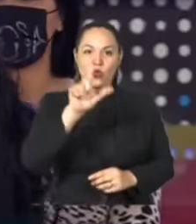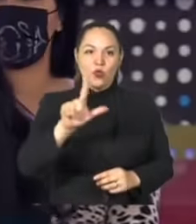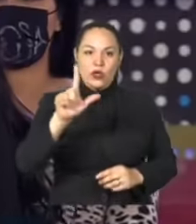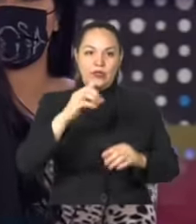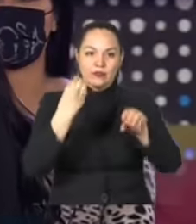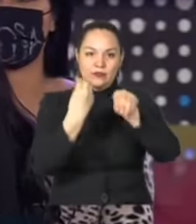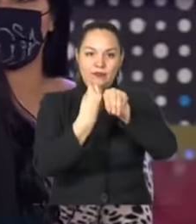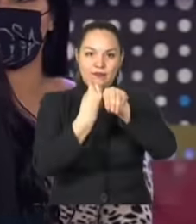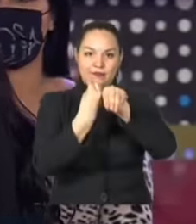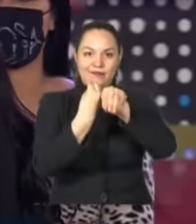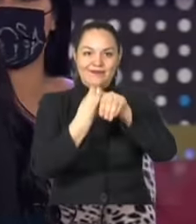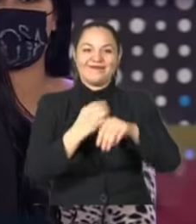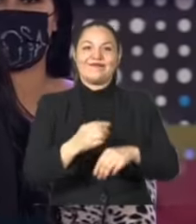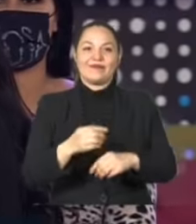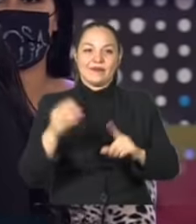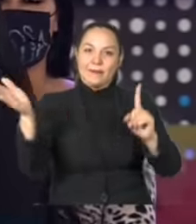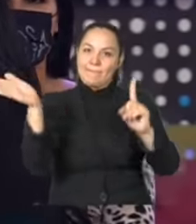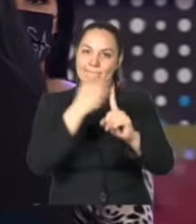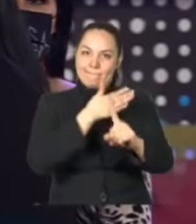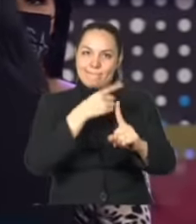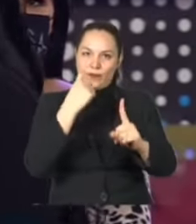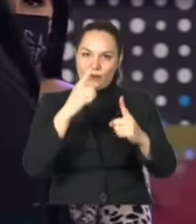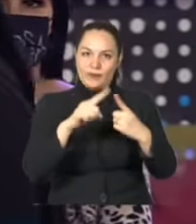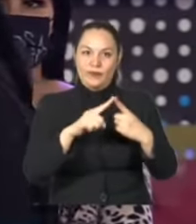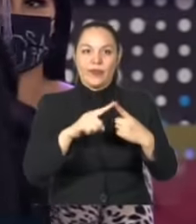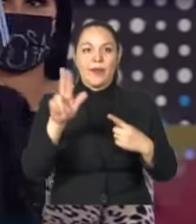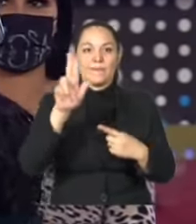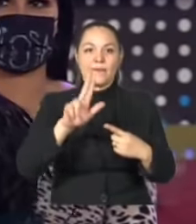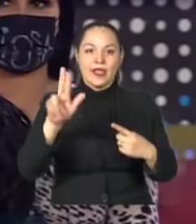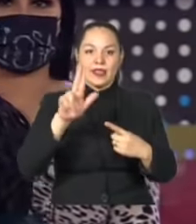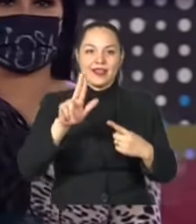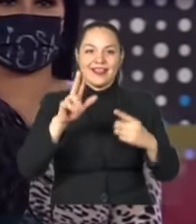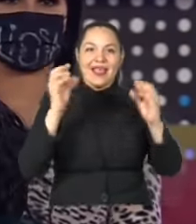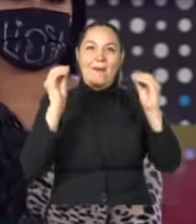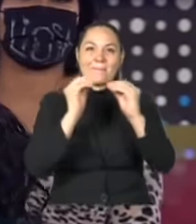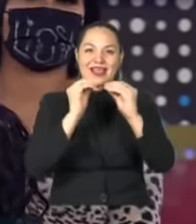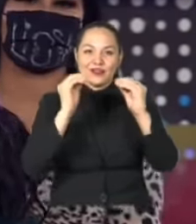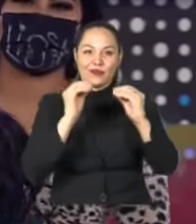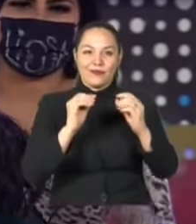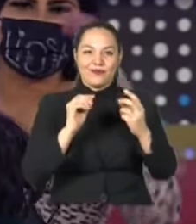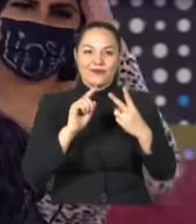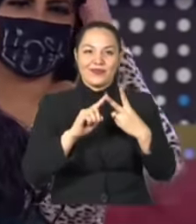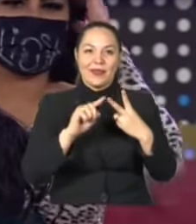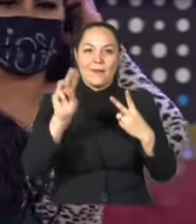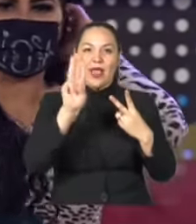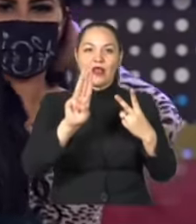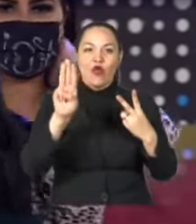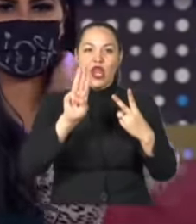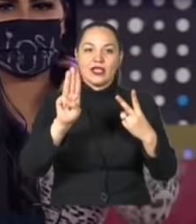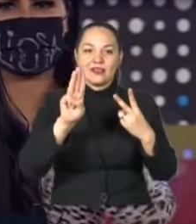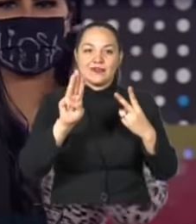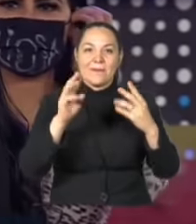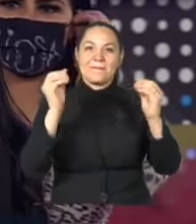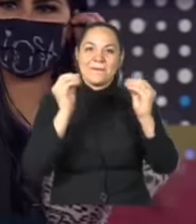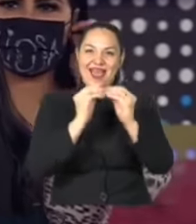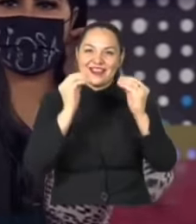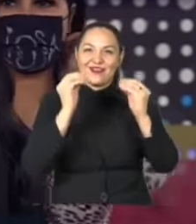¡Lunes! Cachetada. ¡Martes! ¡Beso! ¡Miércoles!